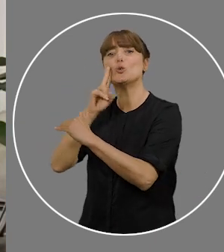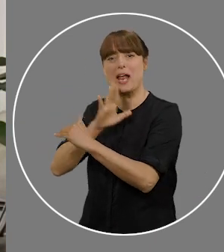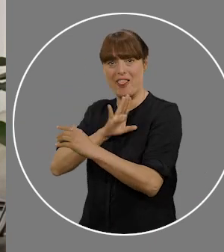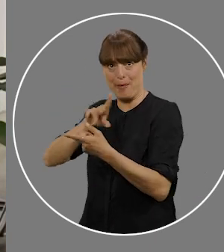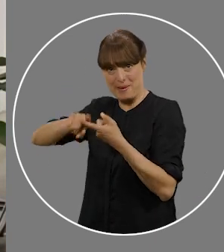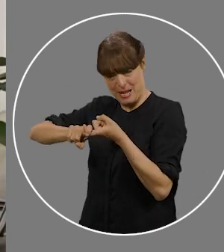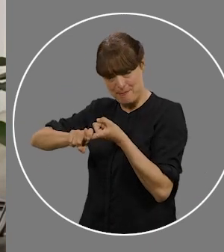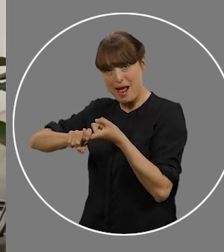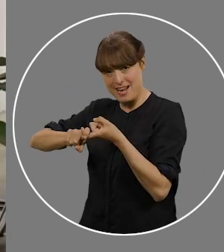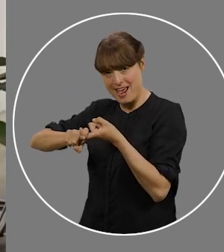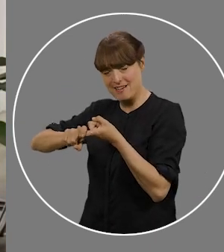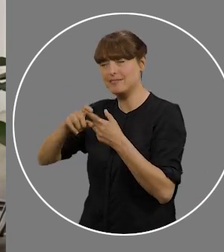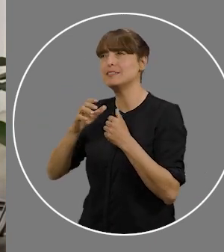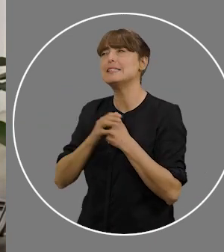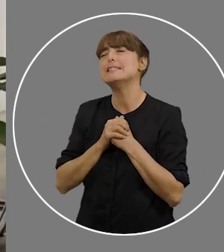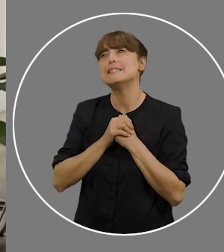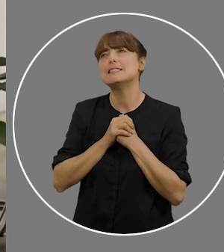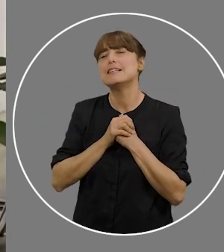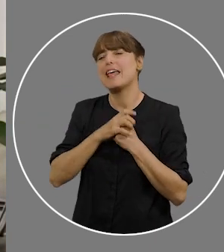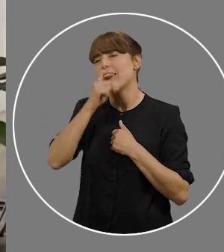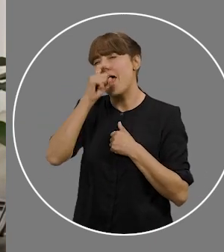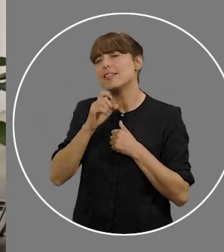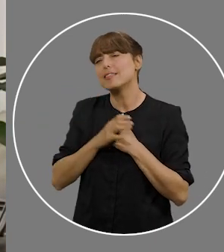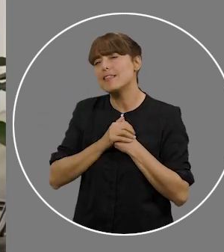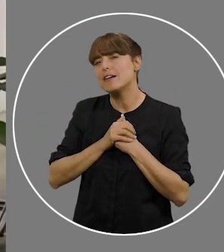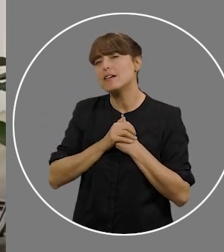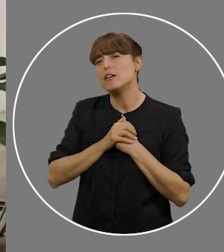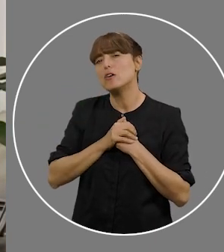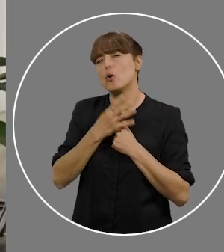vinieron? Más o menos. No sé si fue el 48.